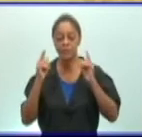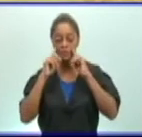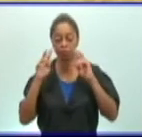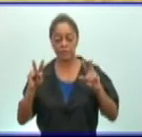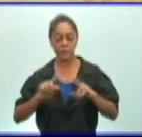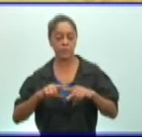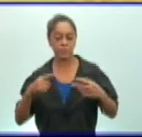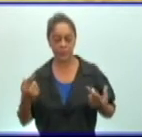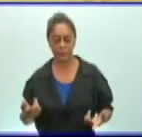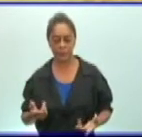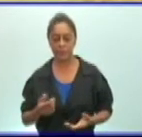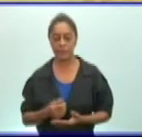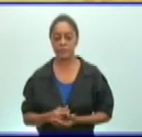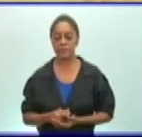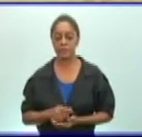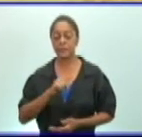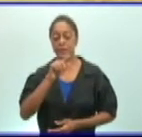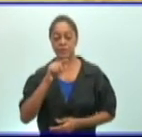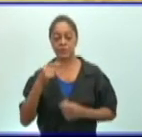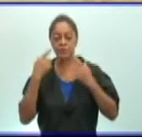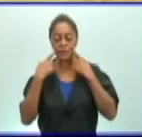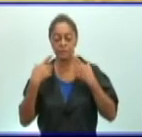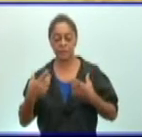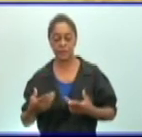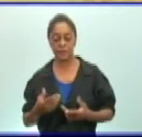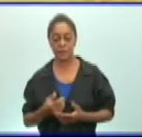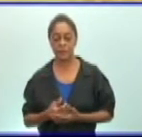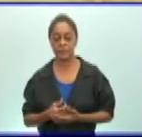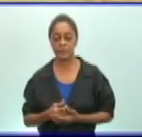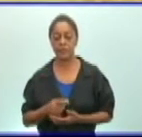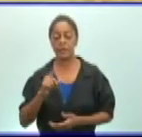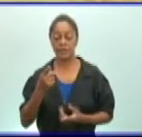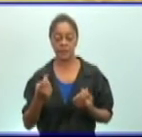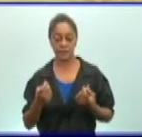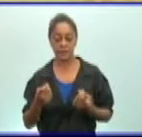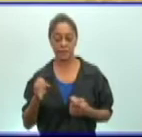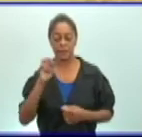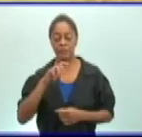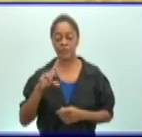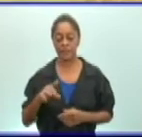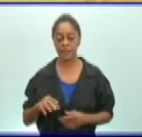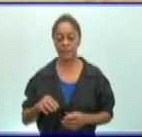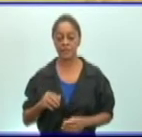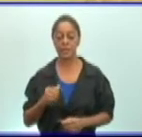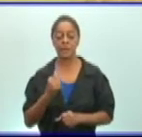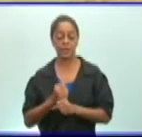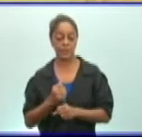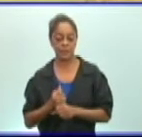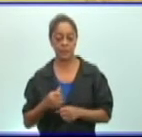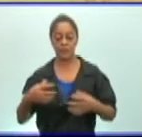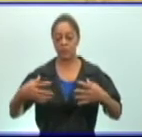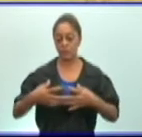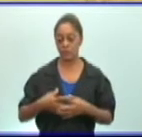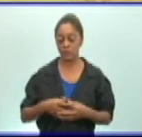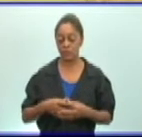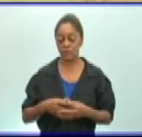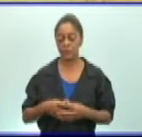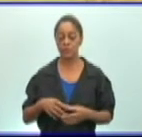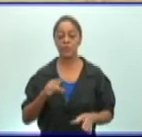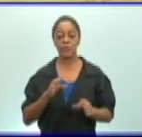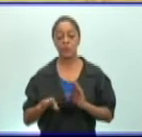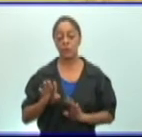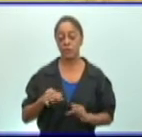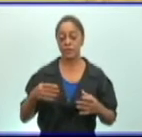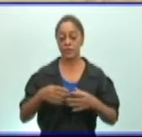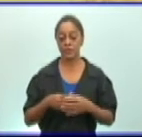qué? Fíjense, esta pregunta es interesante. ¿Es necesario para Grecia mantener el trabajo cooperado, mantener los vínculos